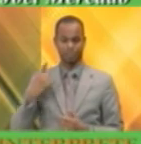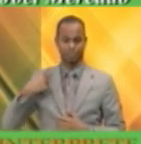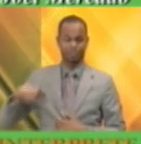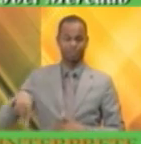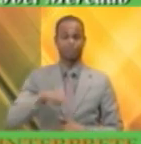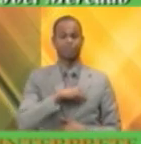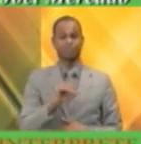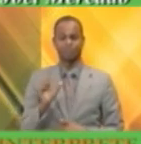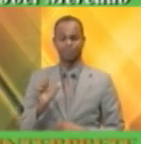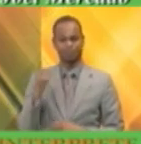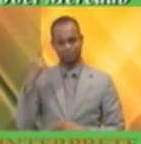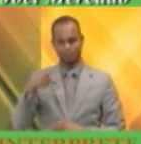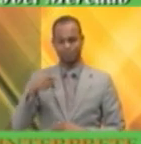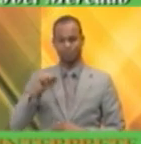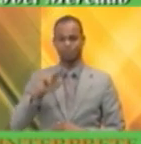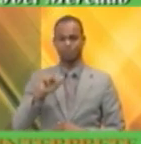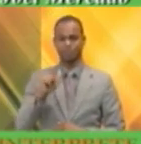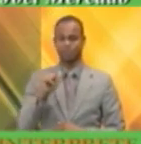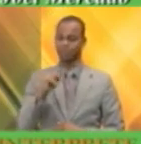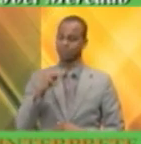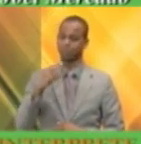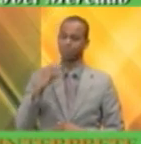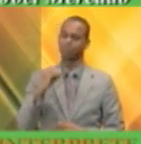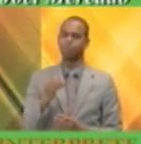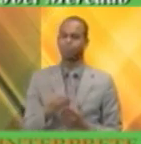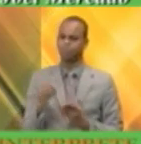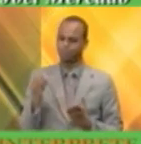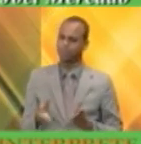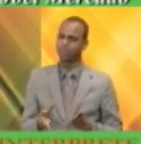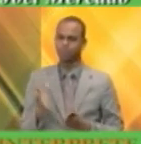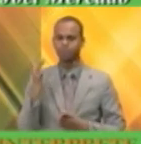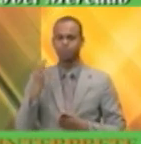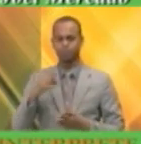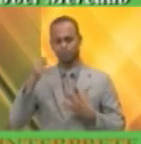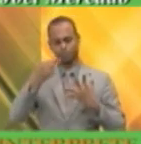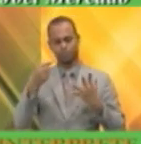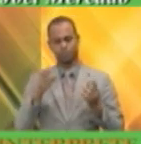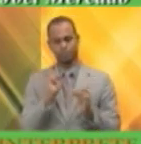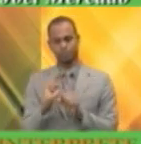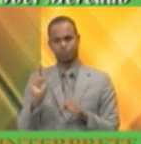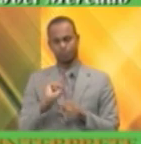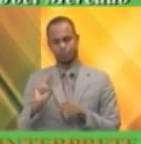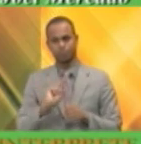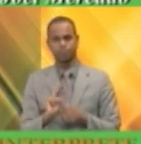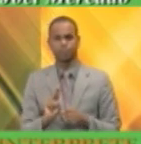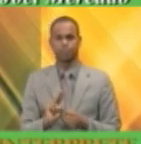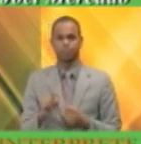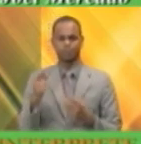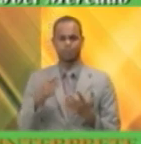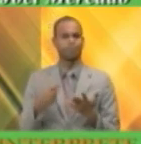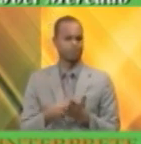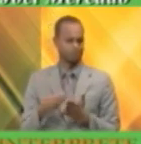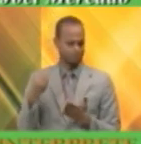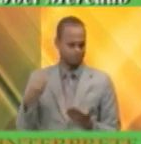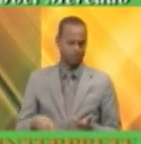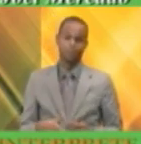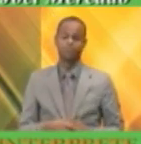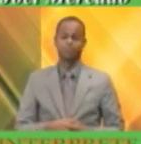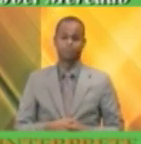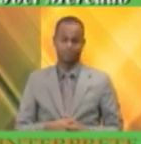el deporte paralímpico es caro. Porque los implementos que usamos cuestan bastante